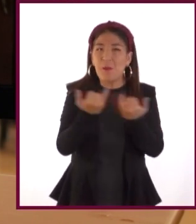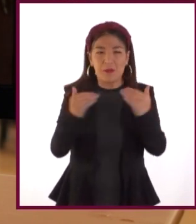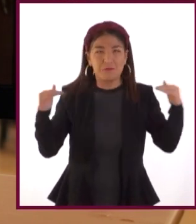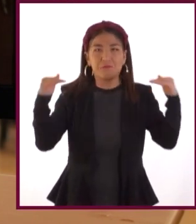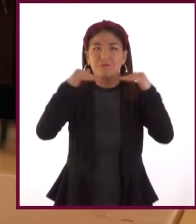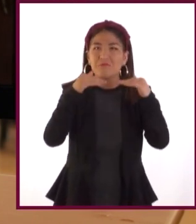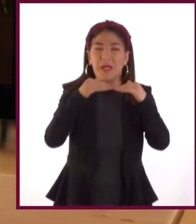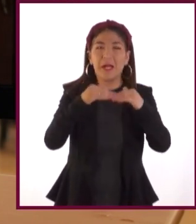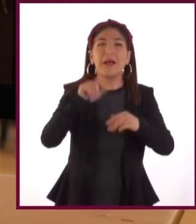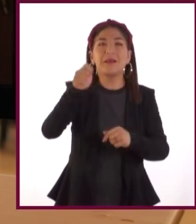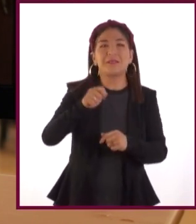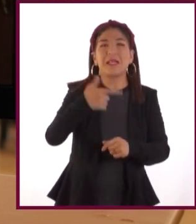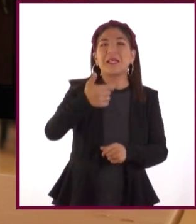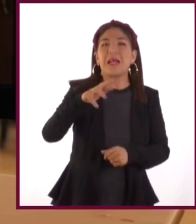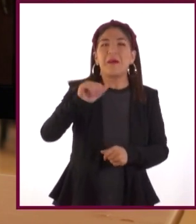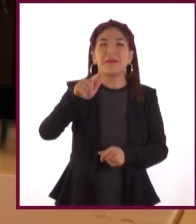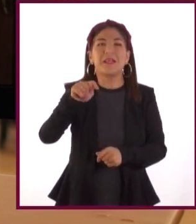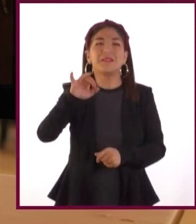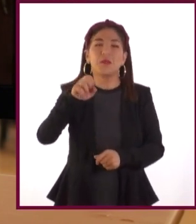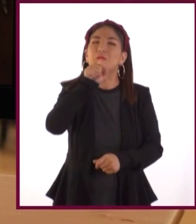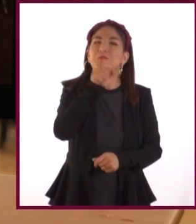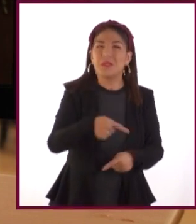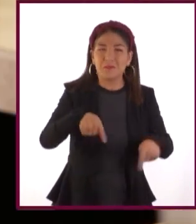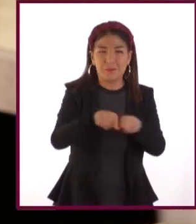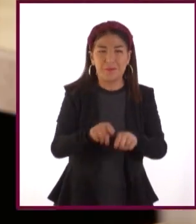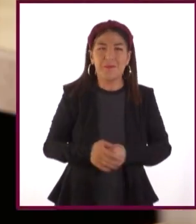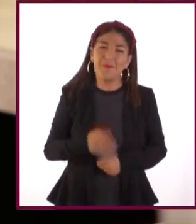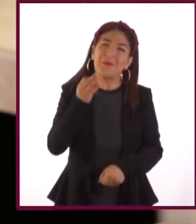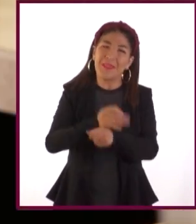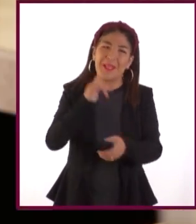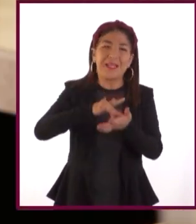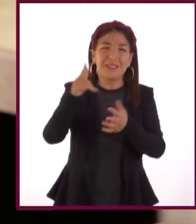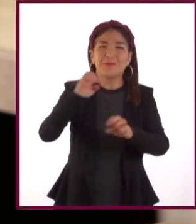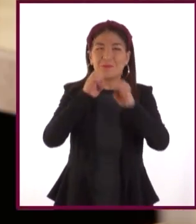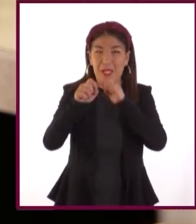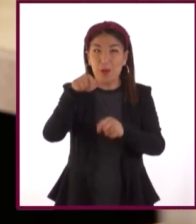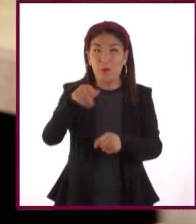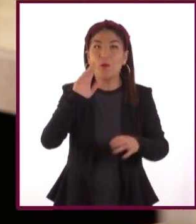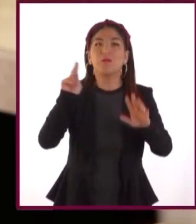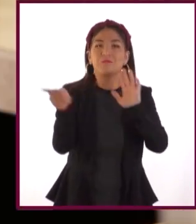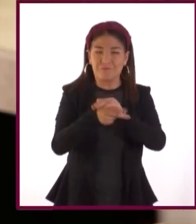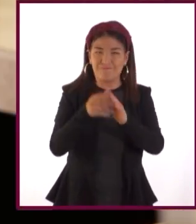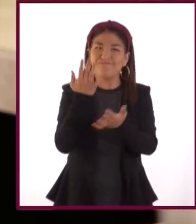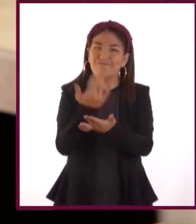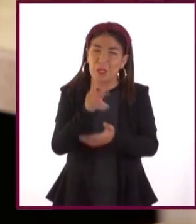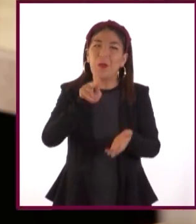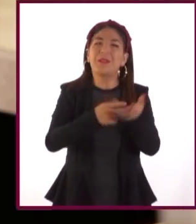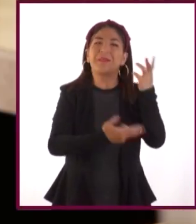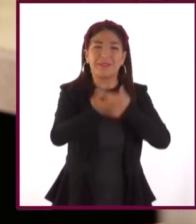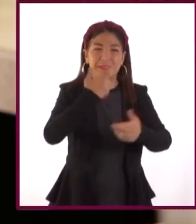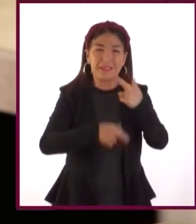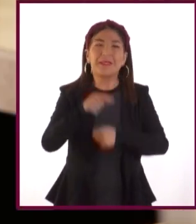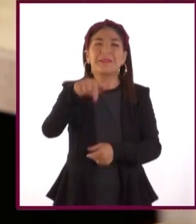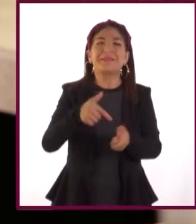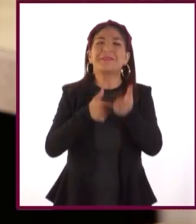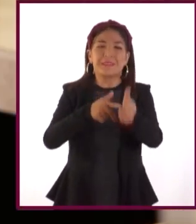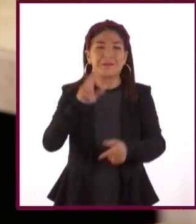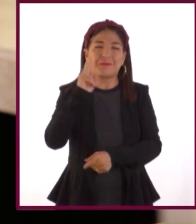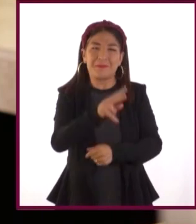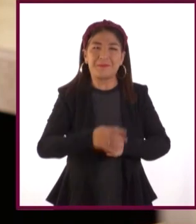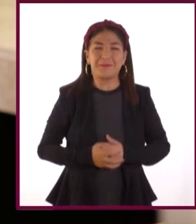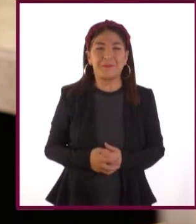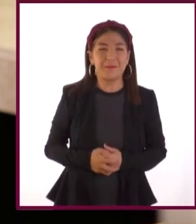requieras. Y simplemente eso tiene que ver con la densidad de partículas que están allá metidas. Pero en principio, lo único que se requiere para que ambos